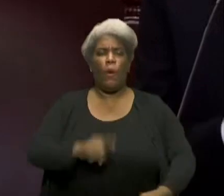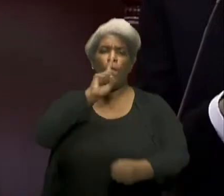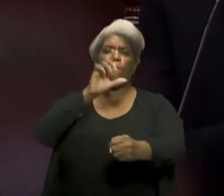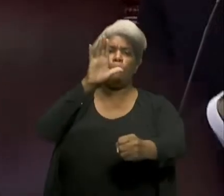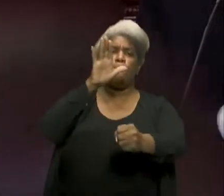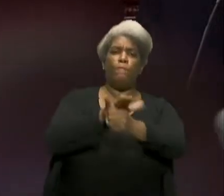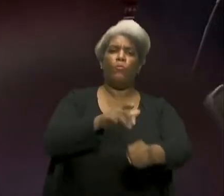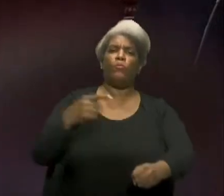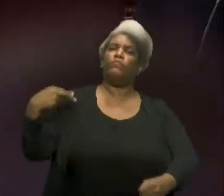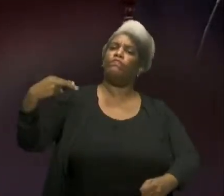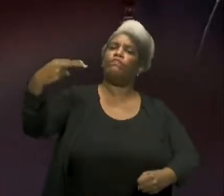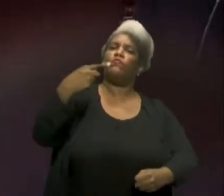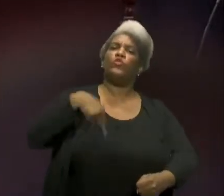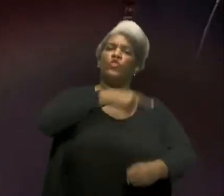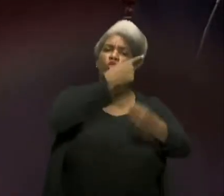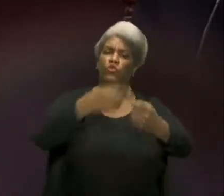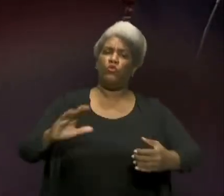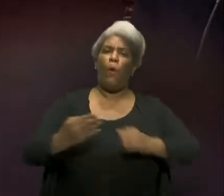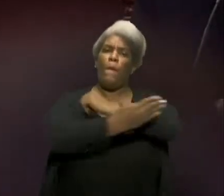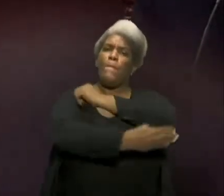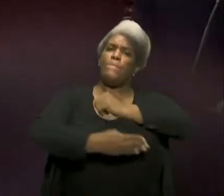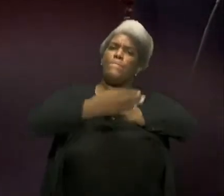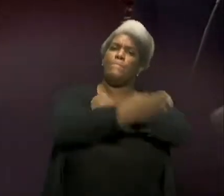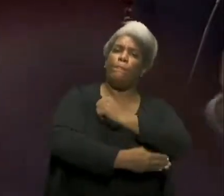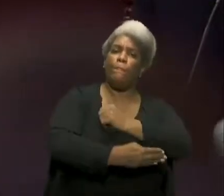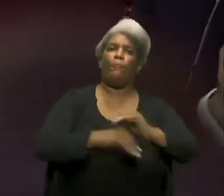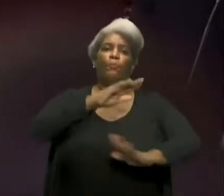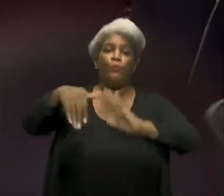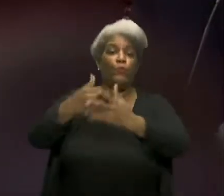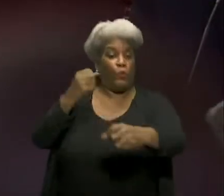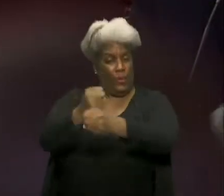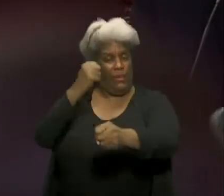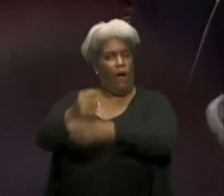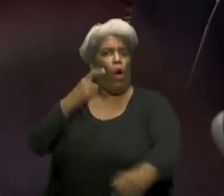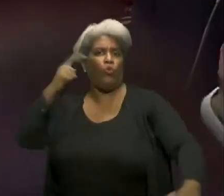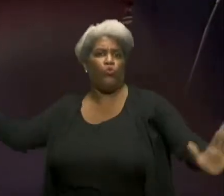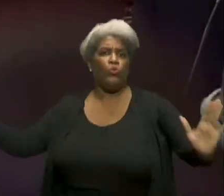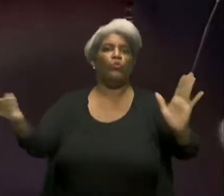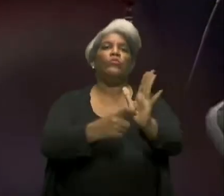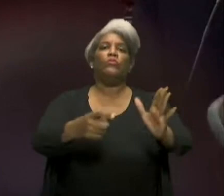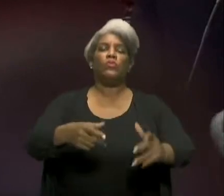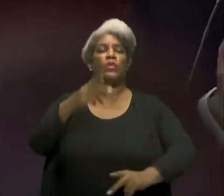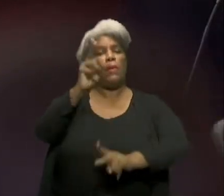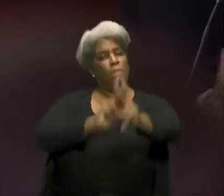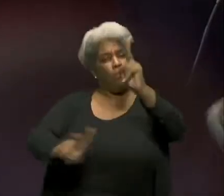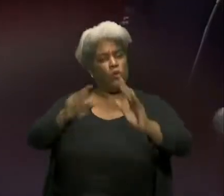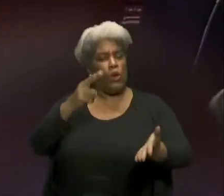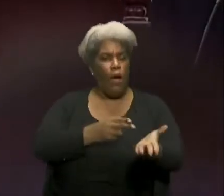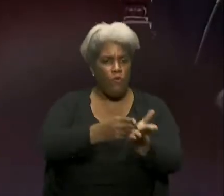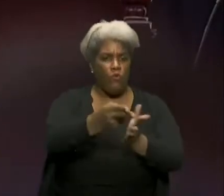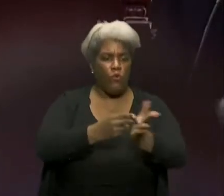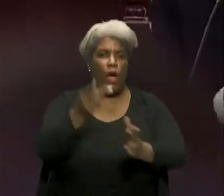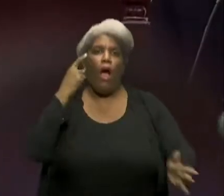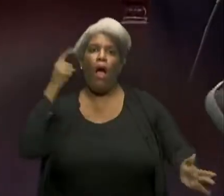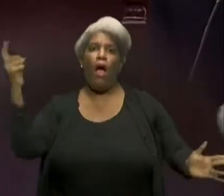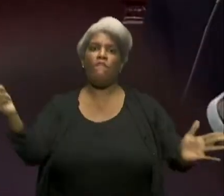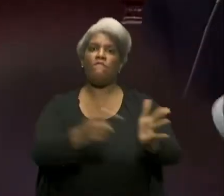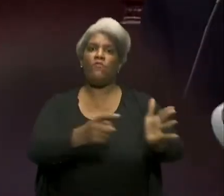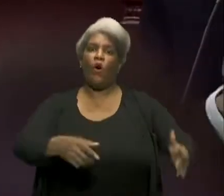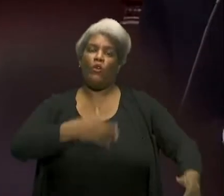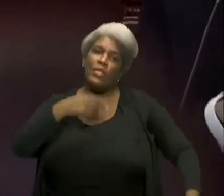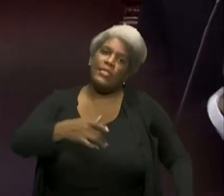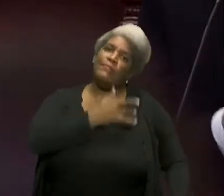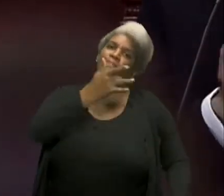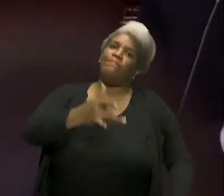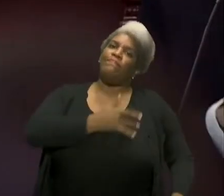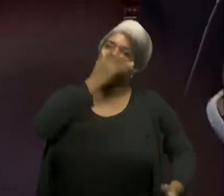compromiso histórico, lograremos un país donde el trabajo se vea, donde la honestidad se sienta, donde el cambio se